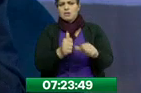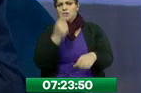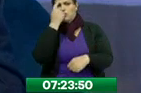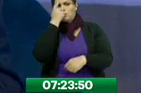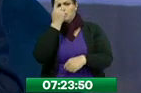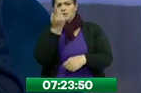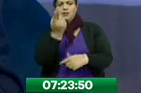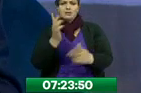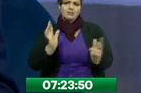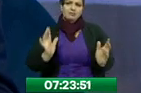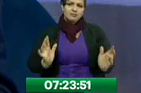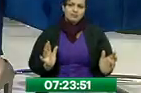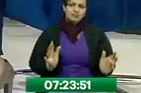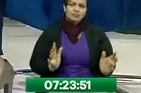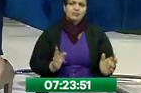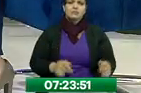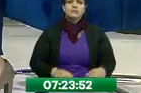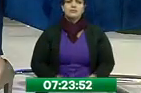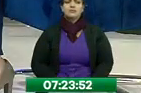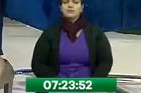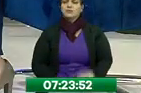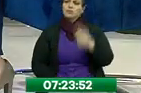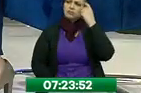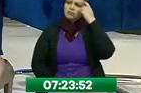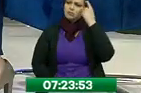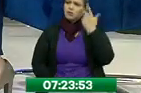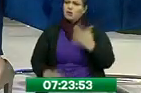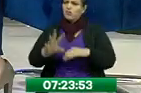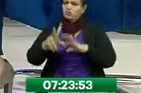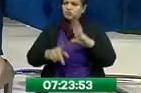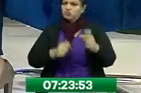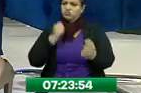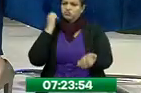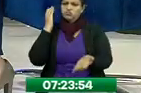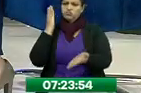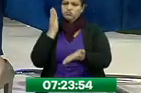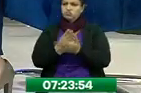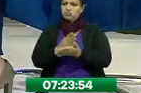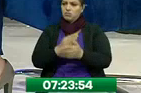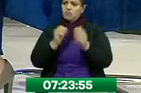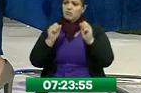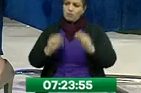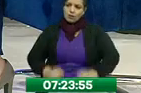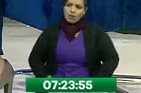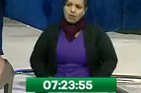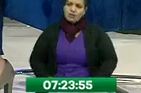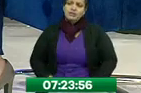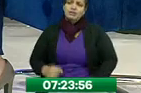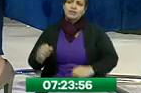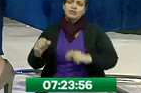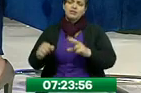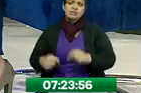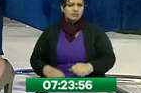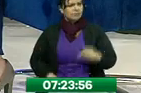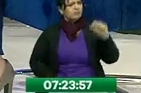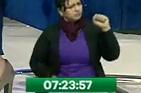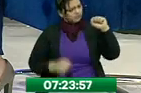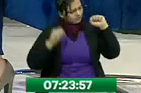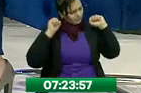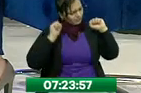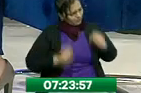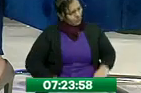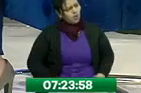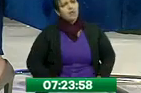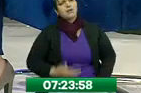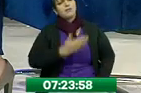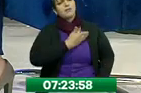creo que es lo que hay que hacer. ¿Aún estamos a tiempo? Aún estamos a tiempo, depende del presidente de la República. Ahora, ya que hablamos de reformas al COIP, ¿cuál es su